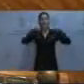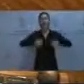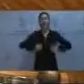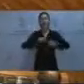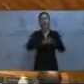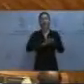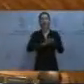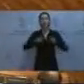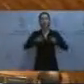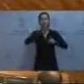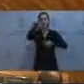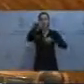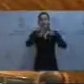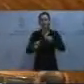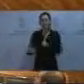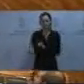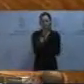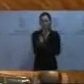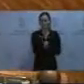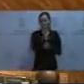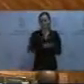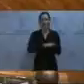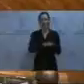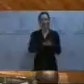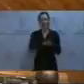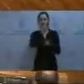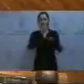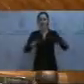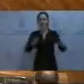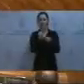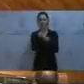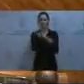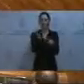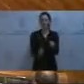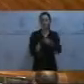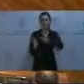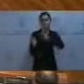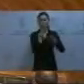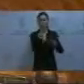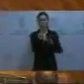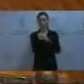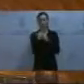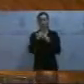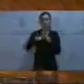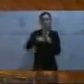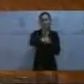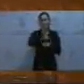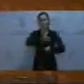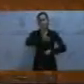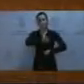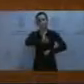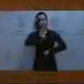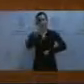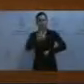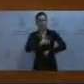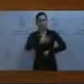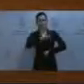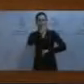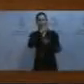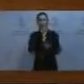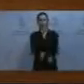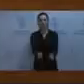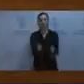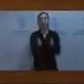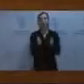de la minería, sino también porque nos estamos refiriendo a trabajadores y a su posible situación de futuro desempleo, que conlleva los